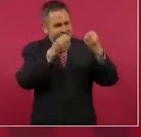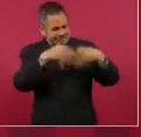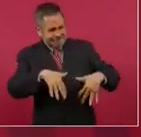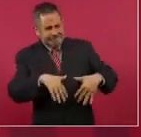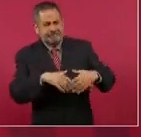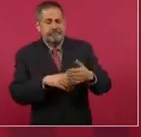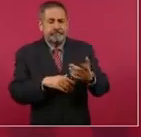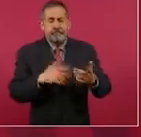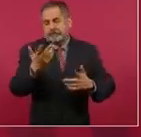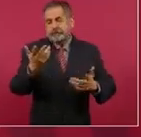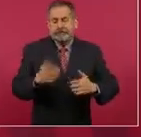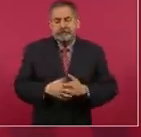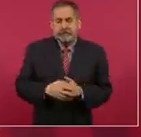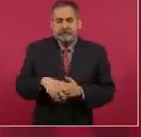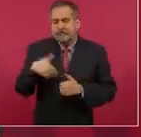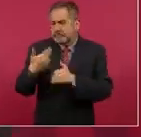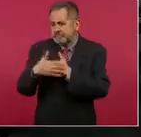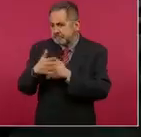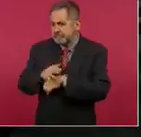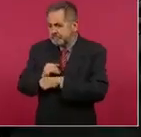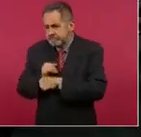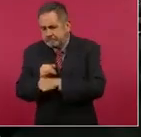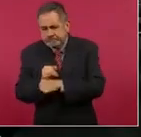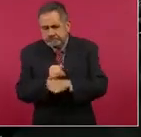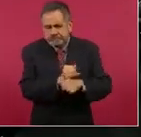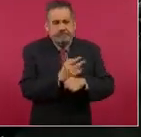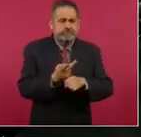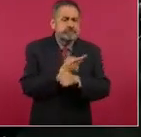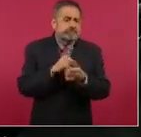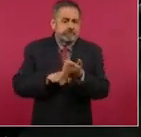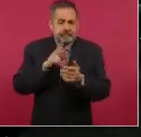van a hacer la investigación y